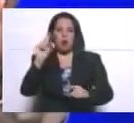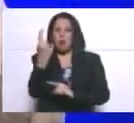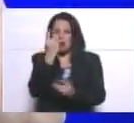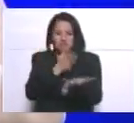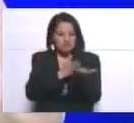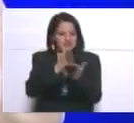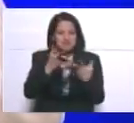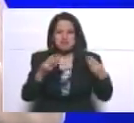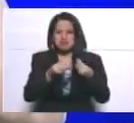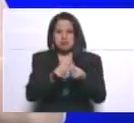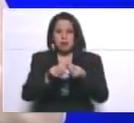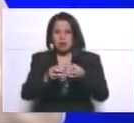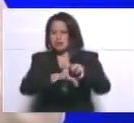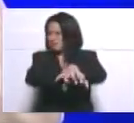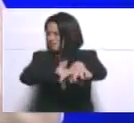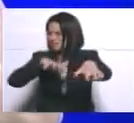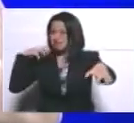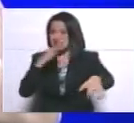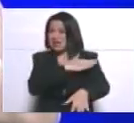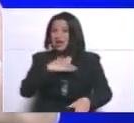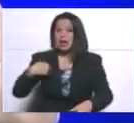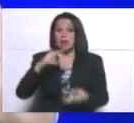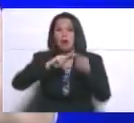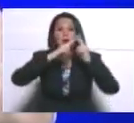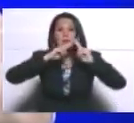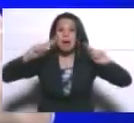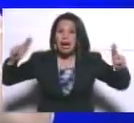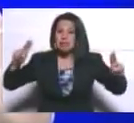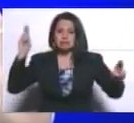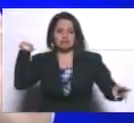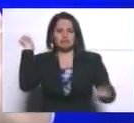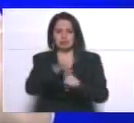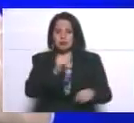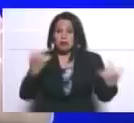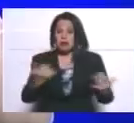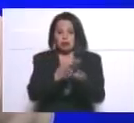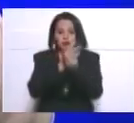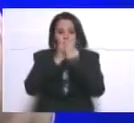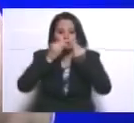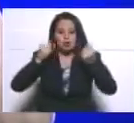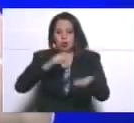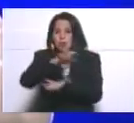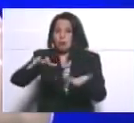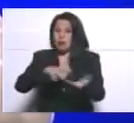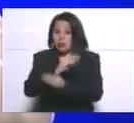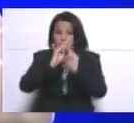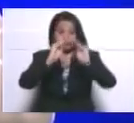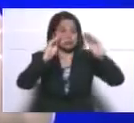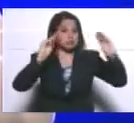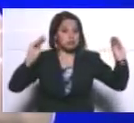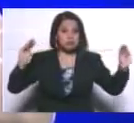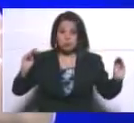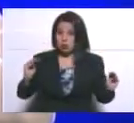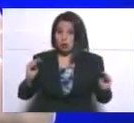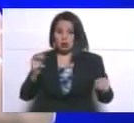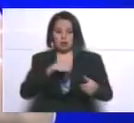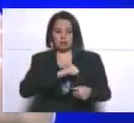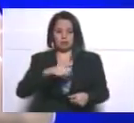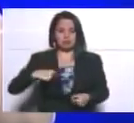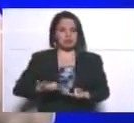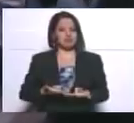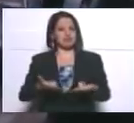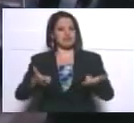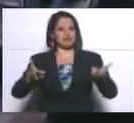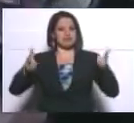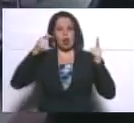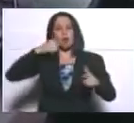mayoría política que dijo queremos paz, queremos resolver nuestros asuntos, es decir, invocó el principio de autodeterminación de los